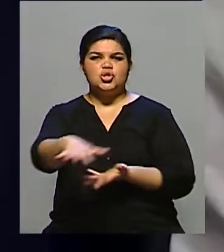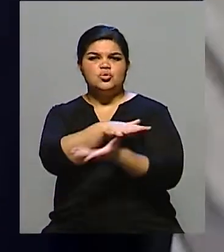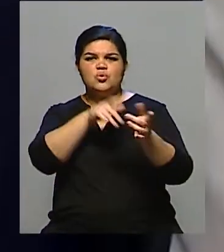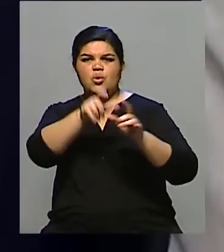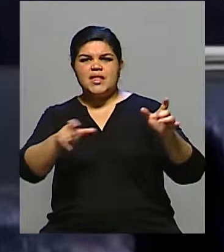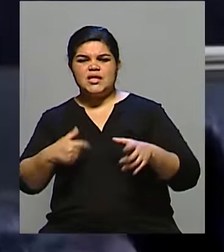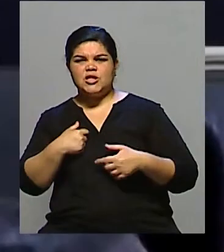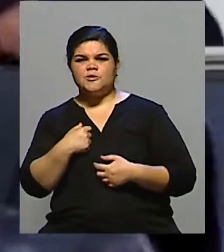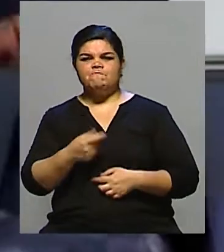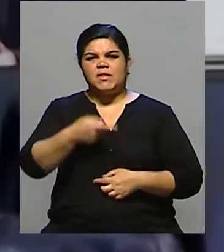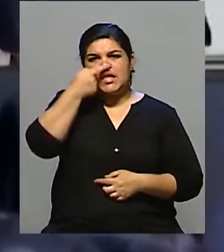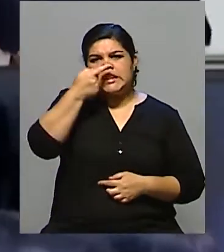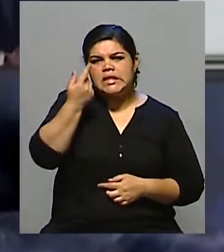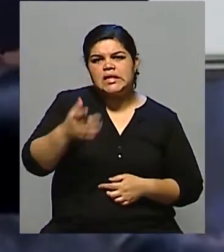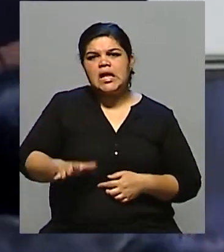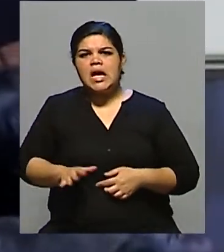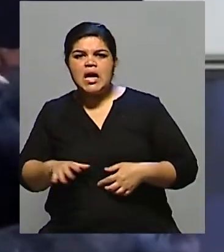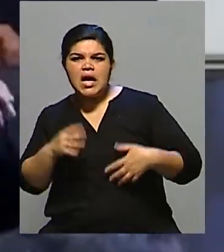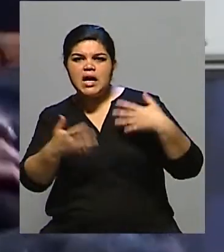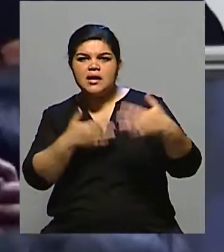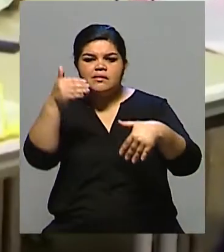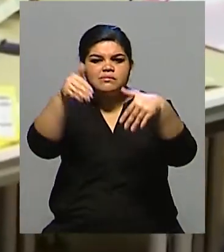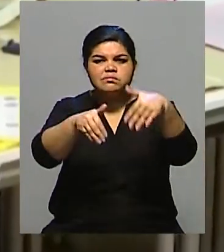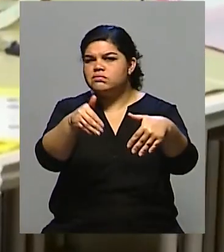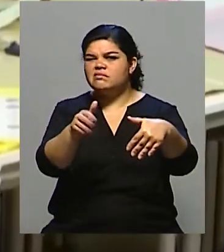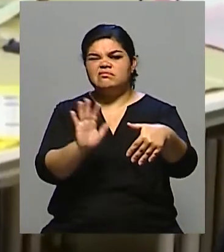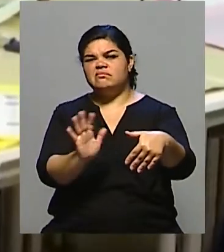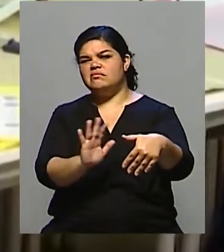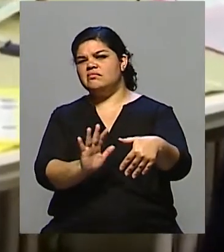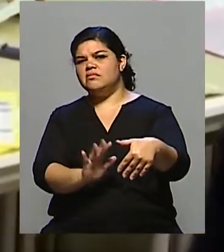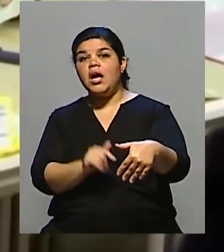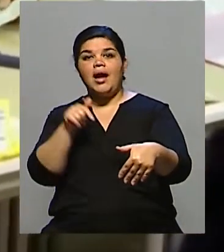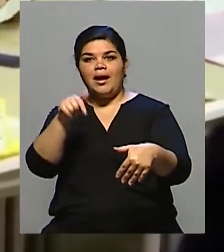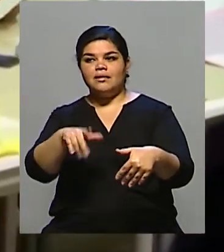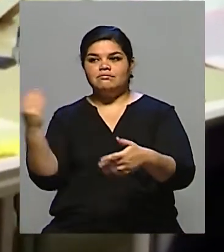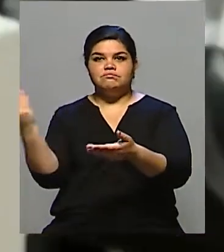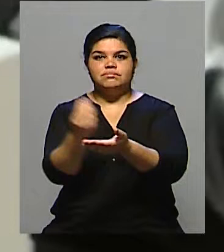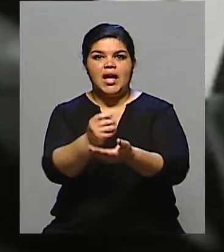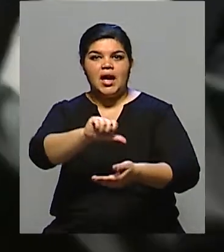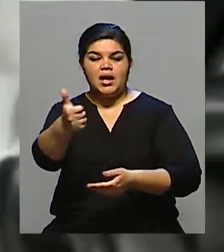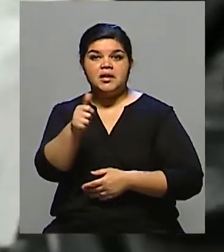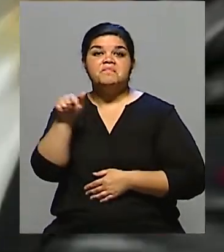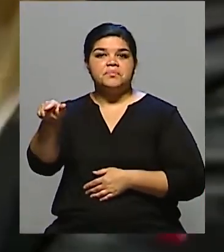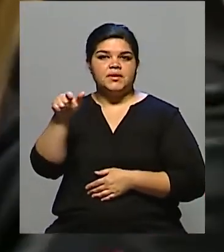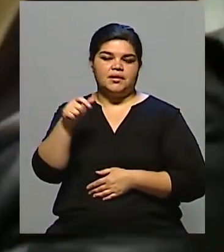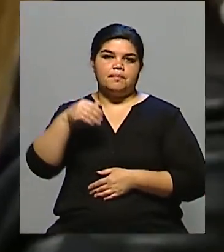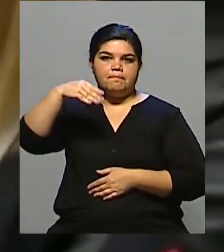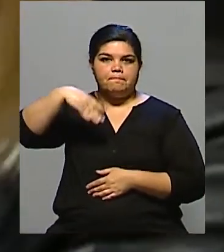también en la cantidad de gente que fue definitivamente a votar. Giorgia Meloni y su partido han obtenido un